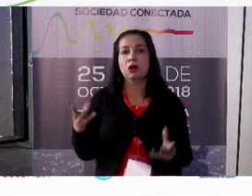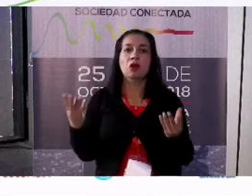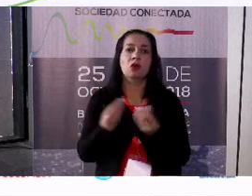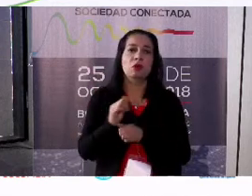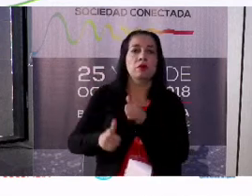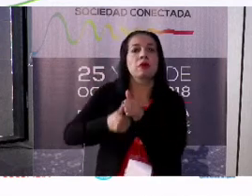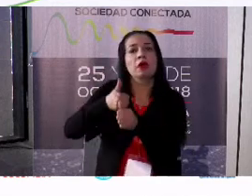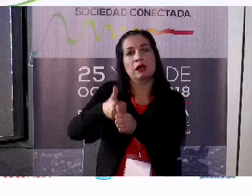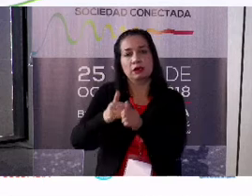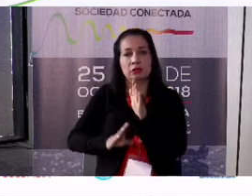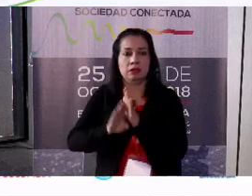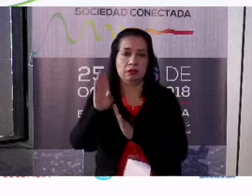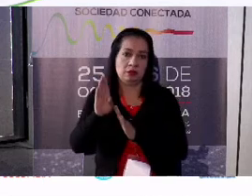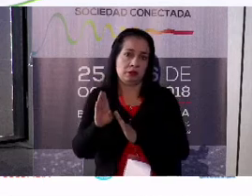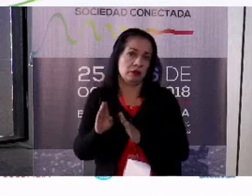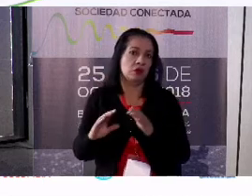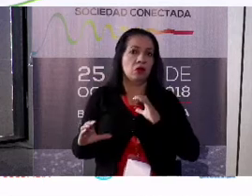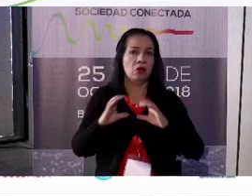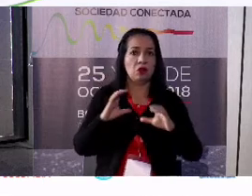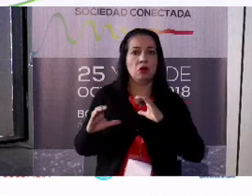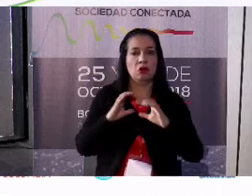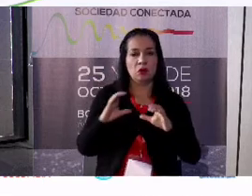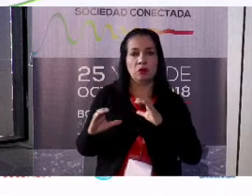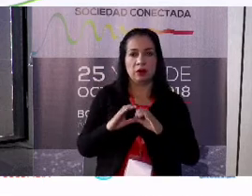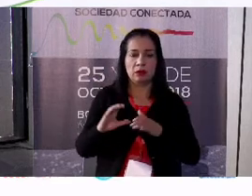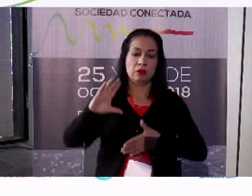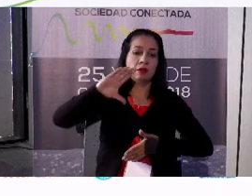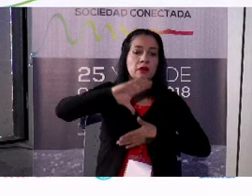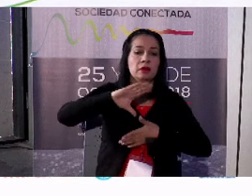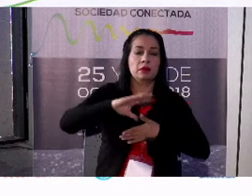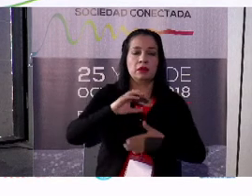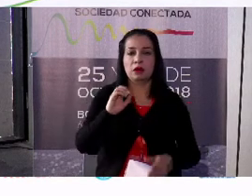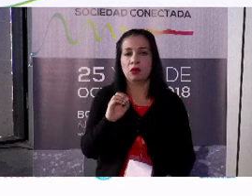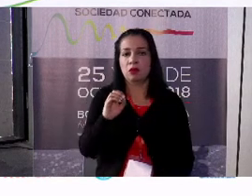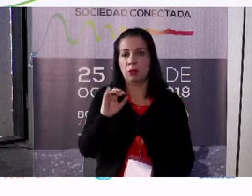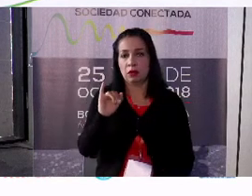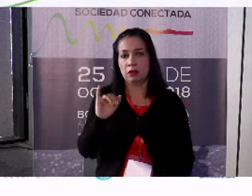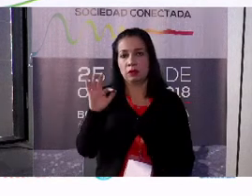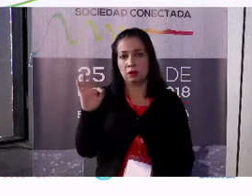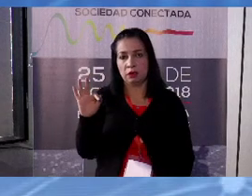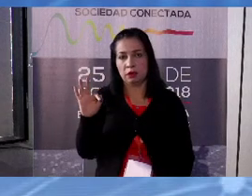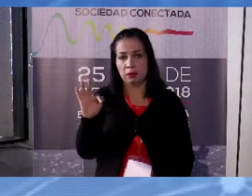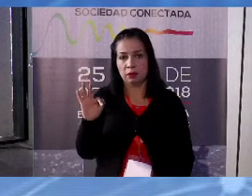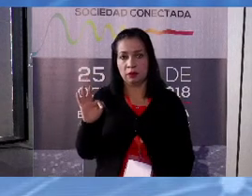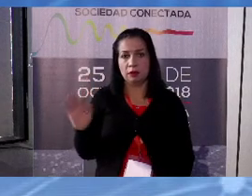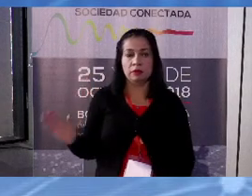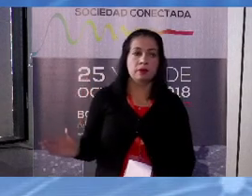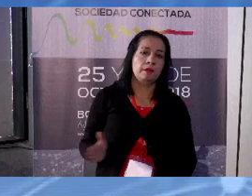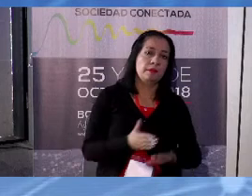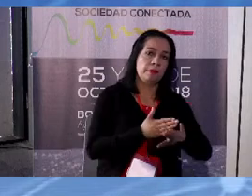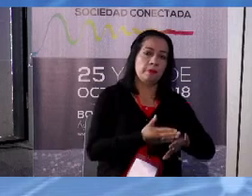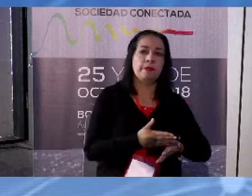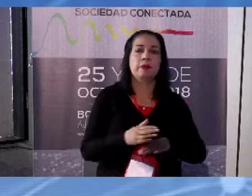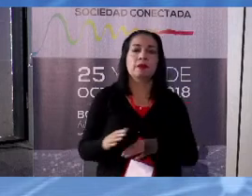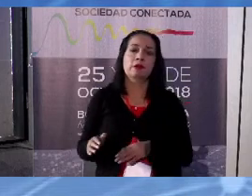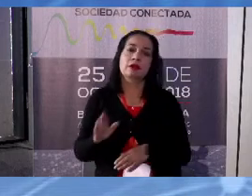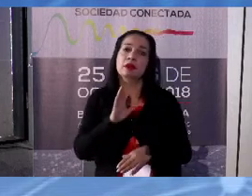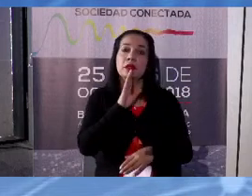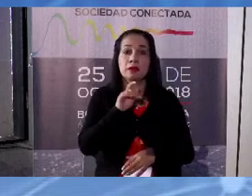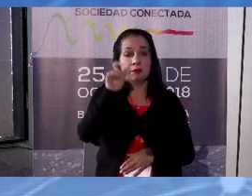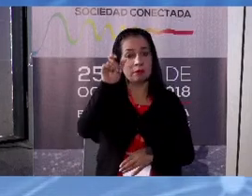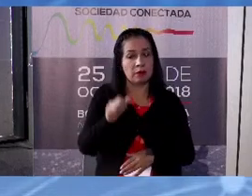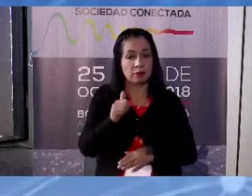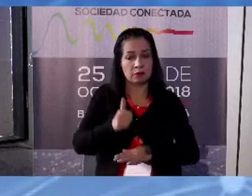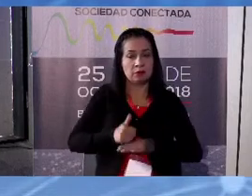las telecomunicaciones por las Américas en la it nos acompaña en esta mañana como moderador